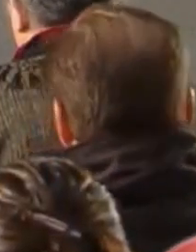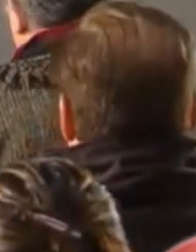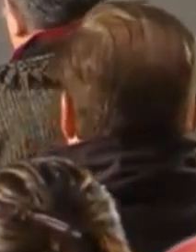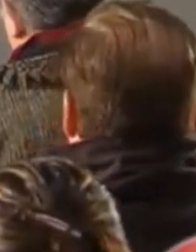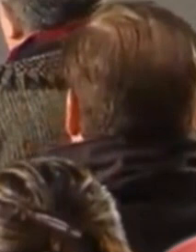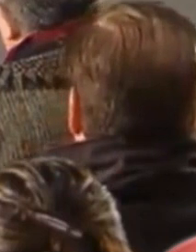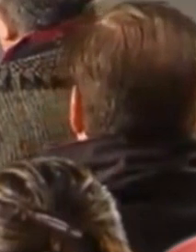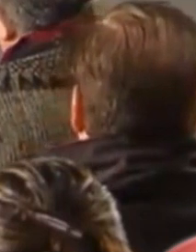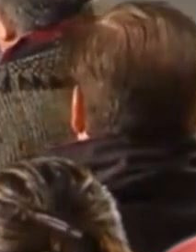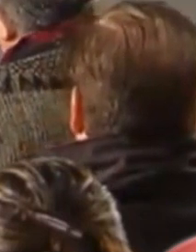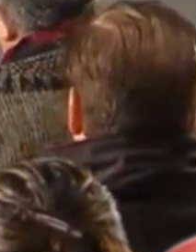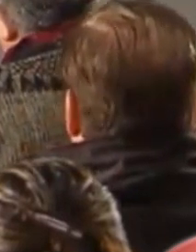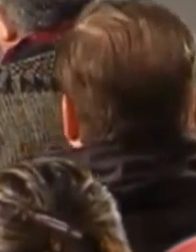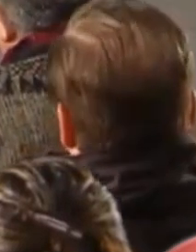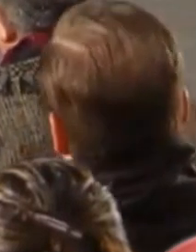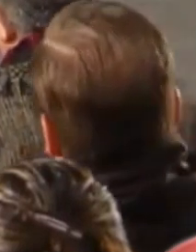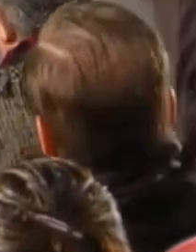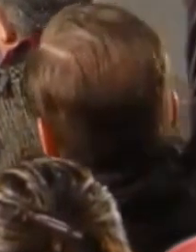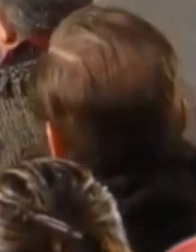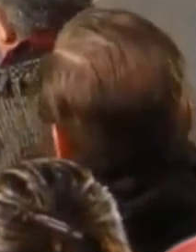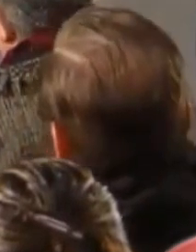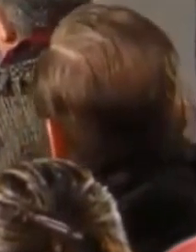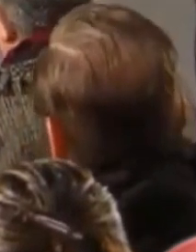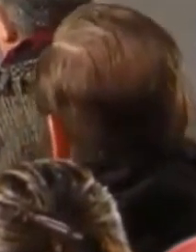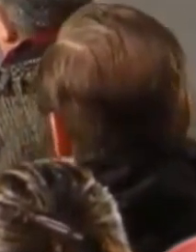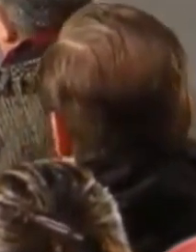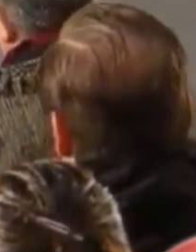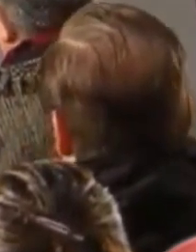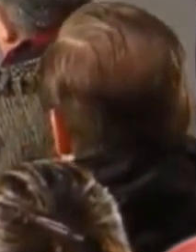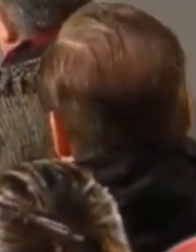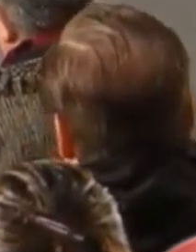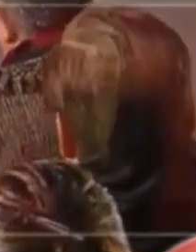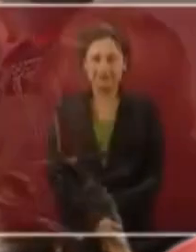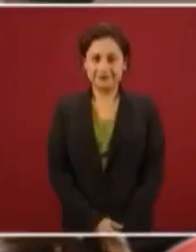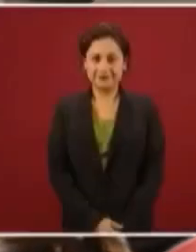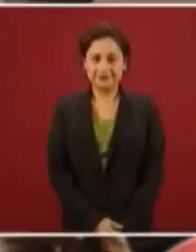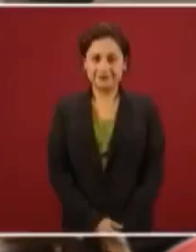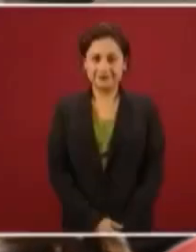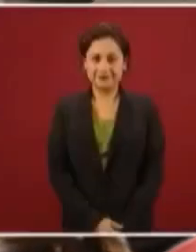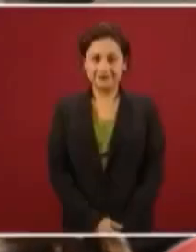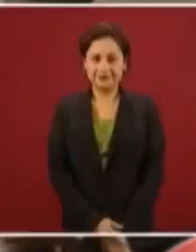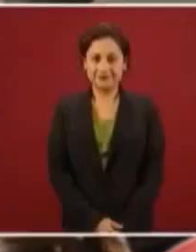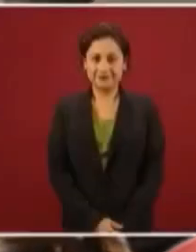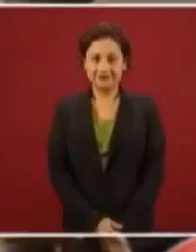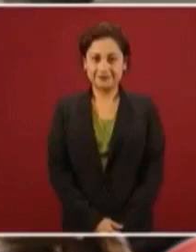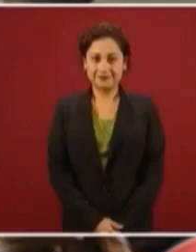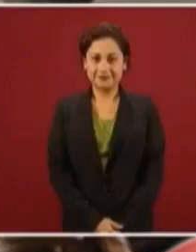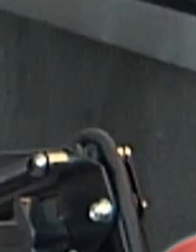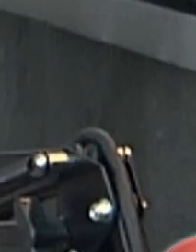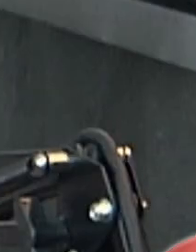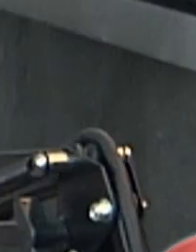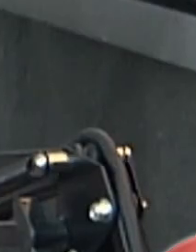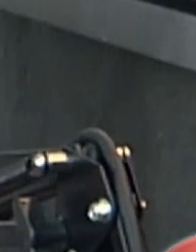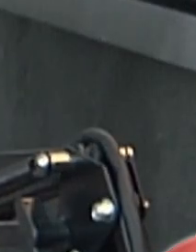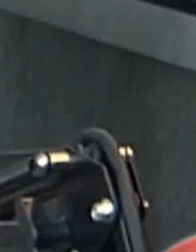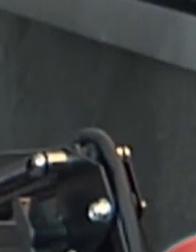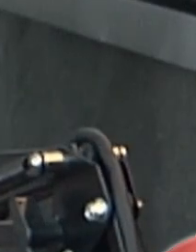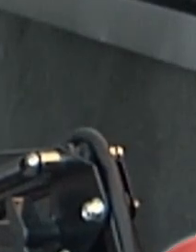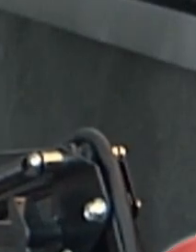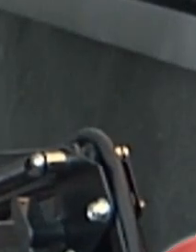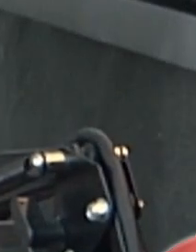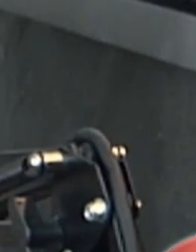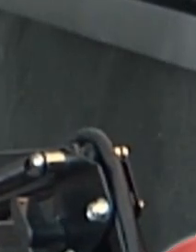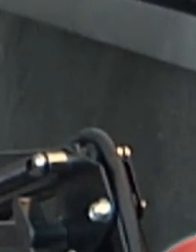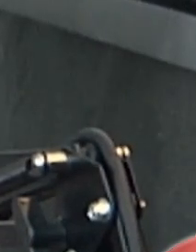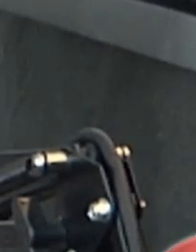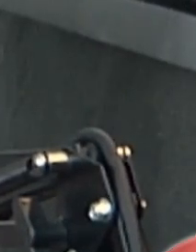a Calderón en la presidencia? Entonces, eso se debe terminar. No, y es que, a ver, muy claro, Rafa, de verdad eso es ridículo, lo de